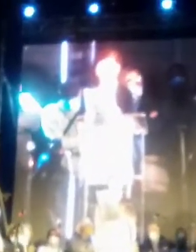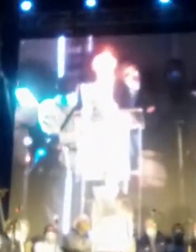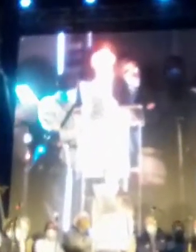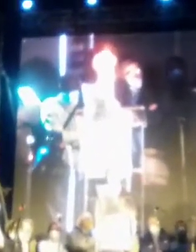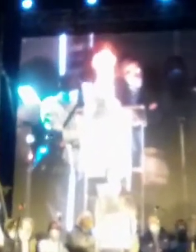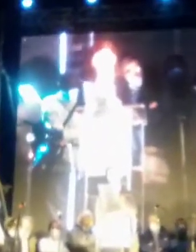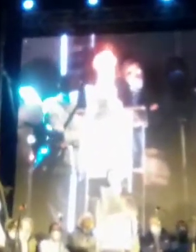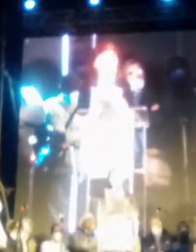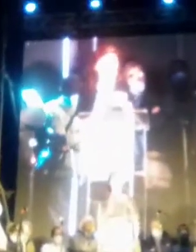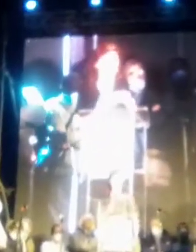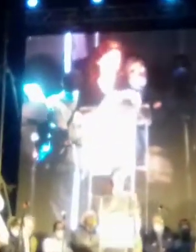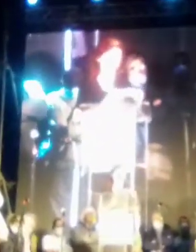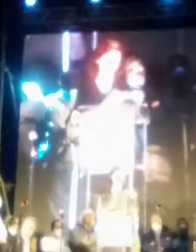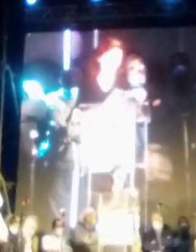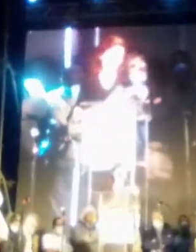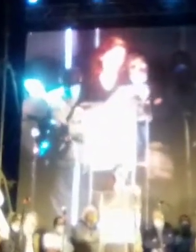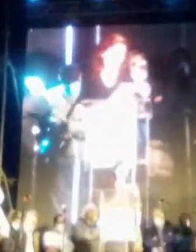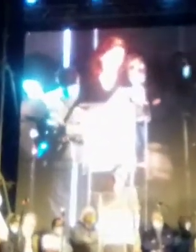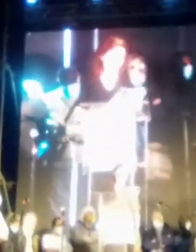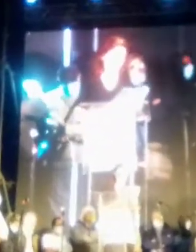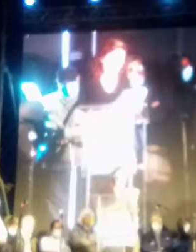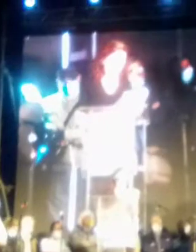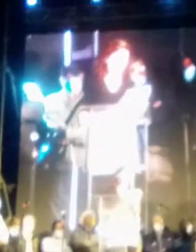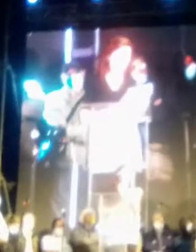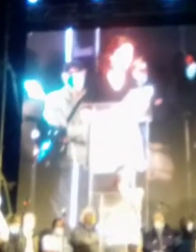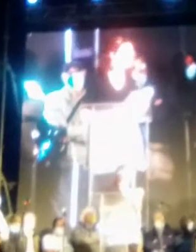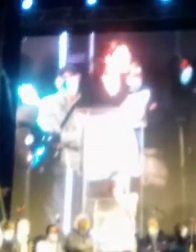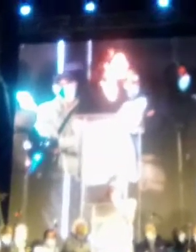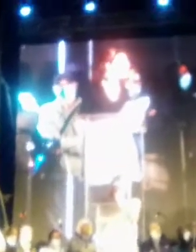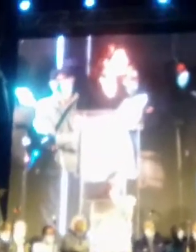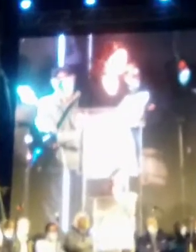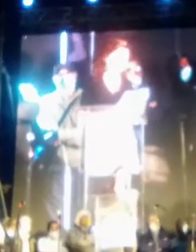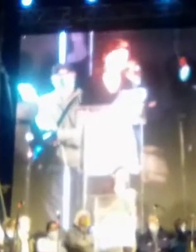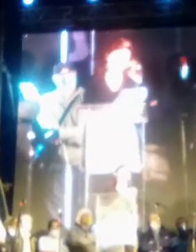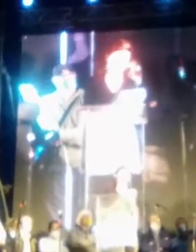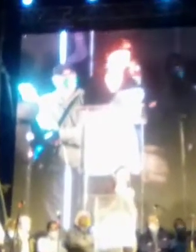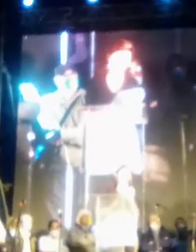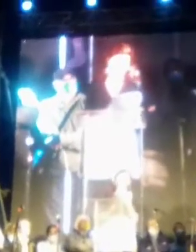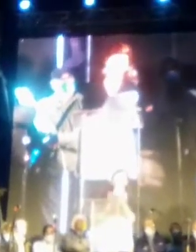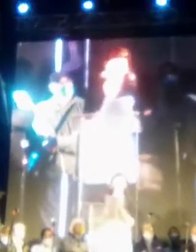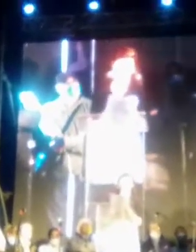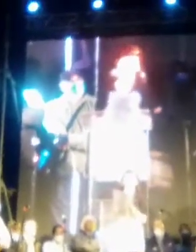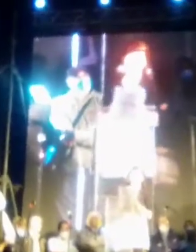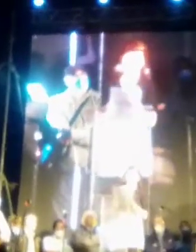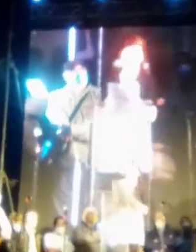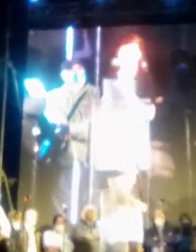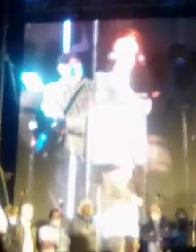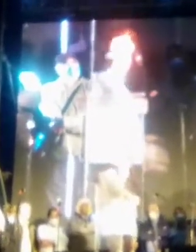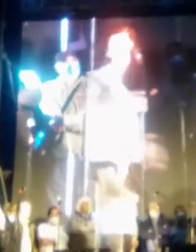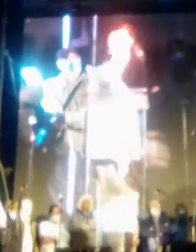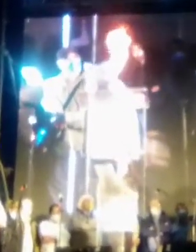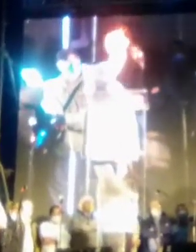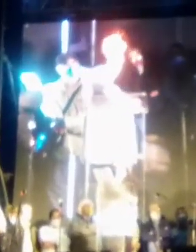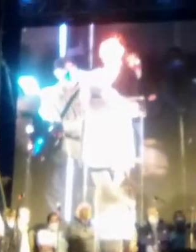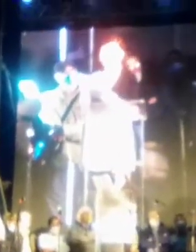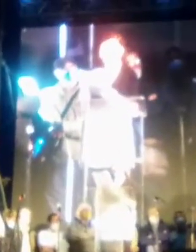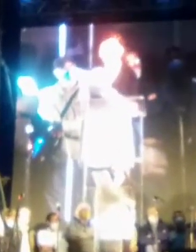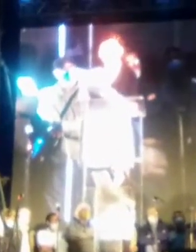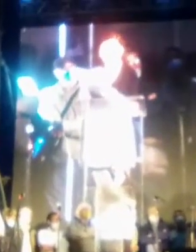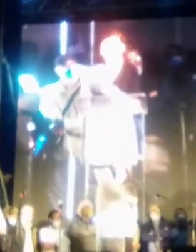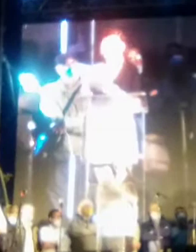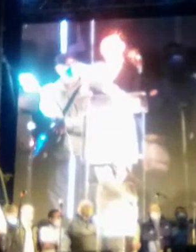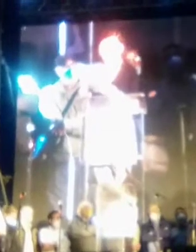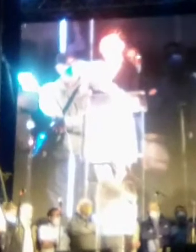bajo dependencia. La protección de los derechos laborales debe hacerse a través de la ley, la organización sindical y la huelga.